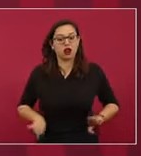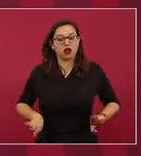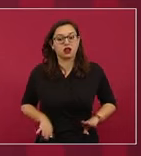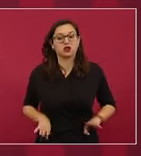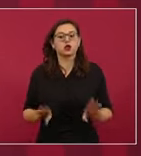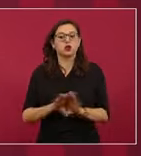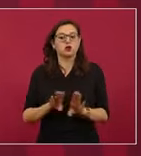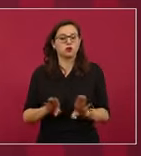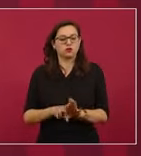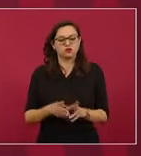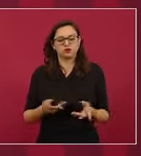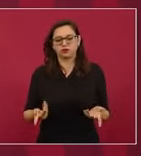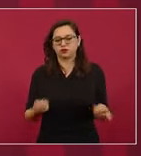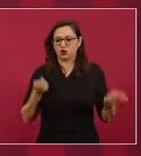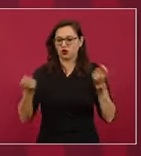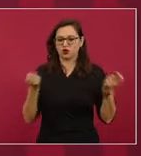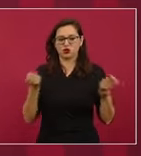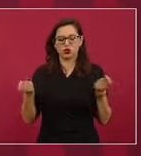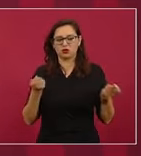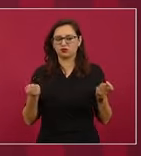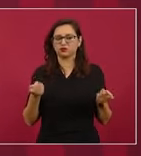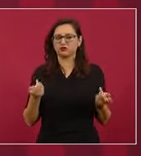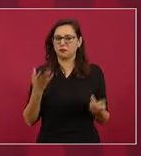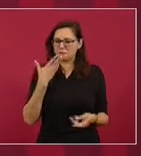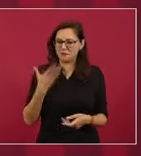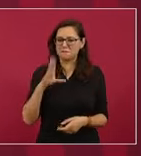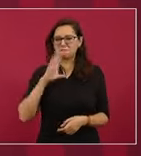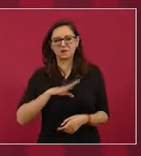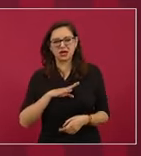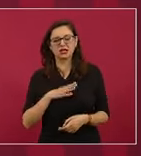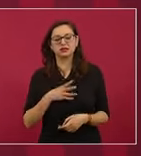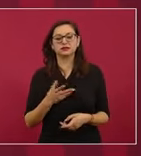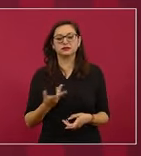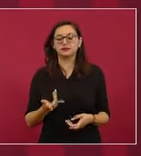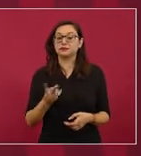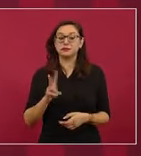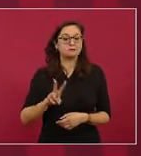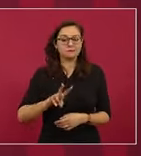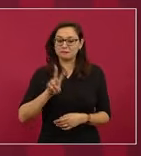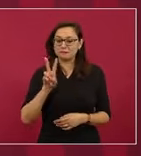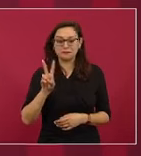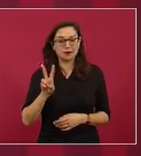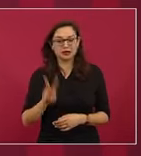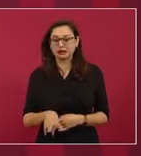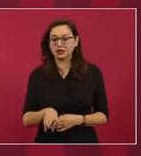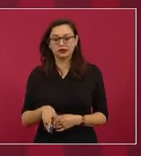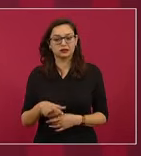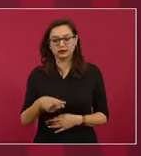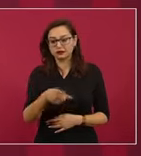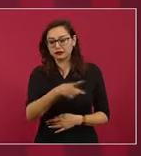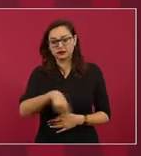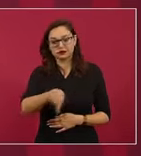en los tiempos actuales, porque están muy